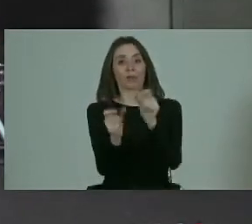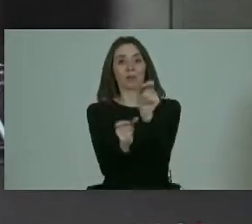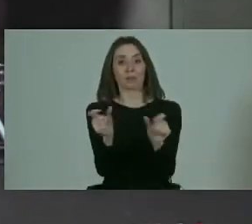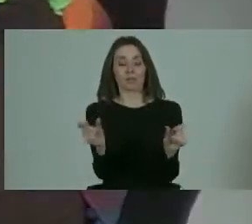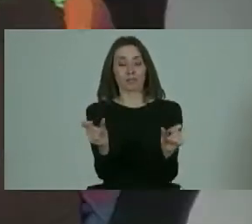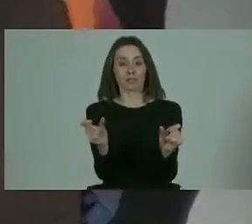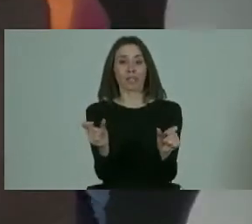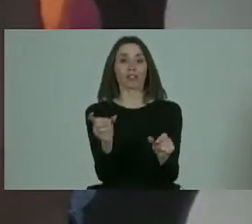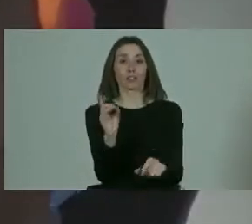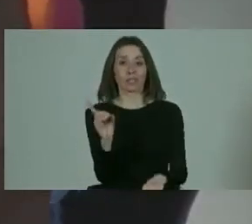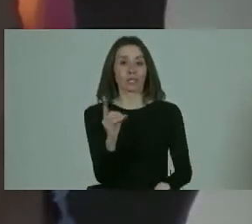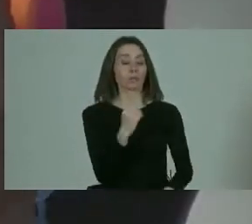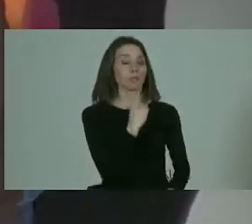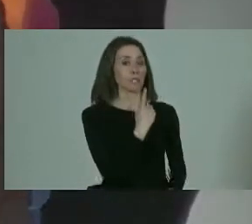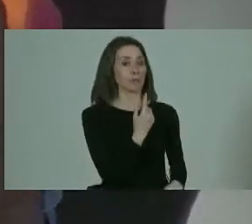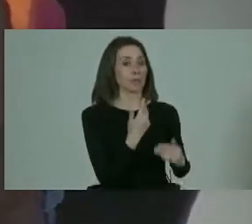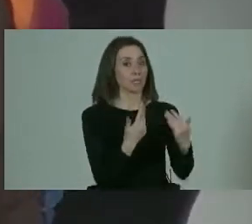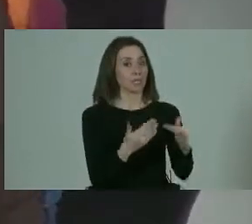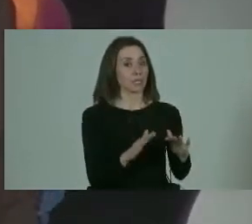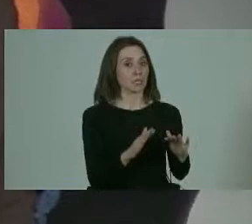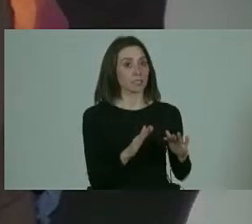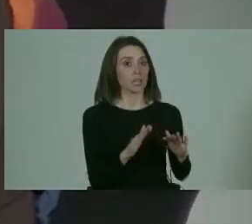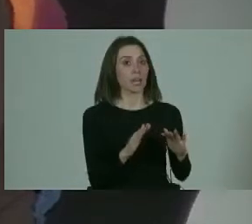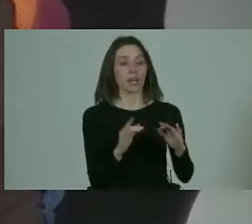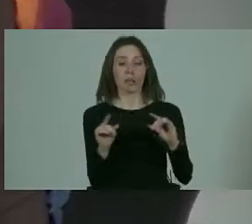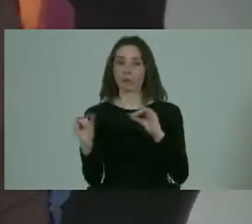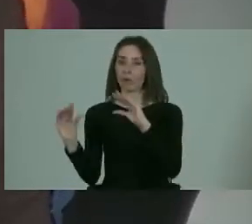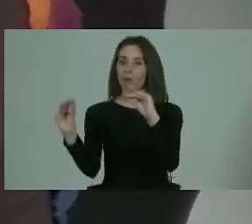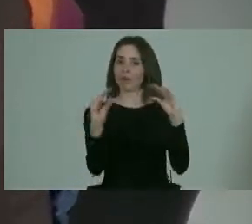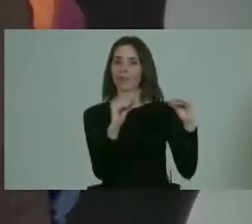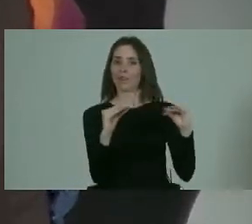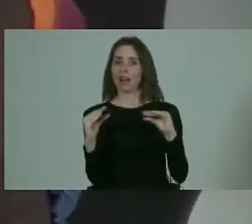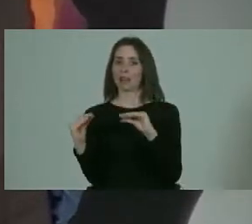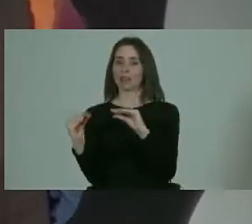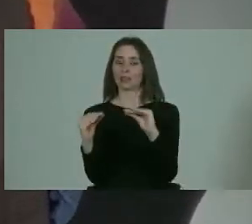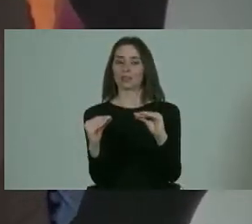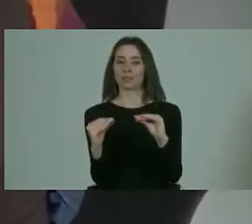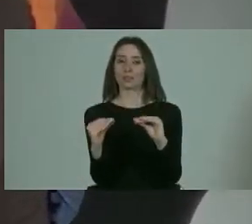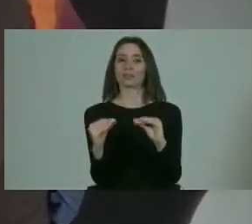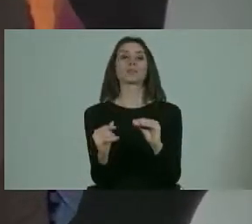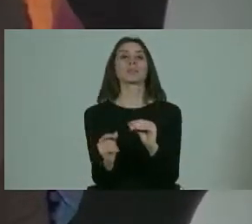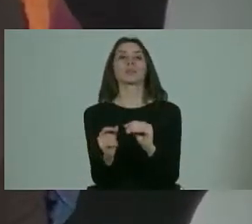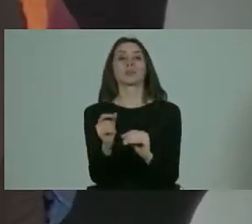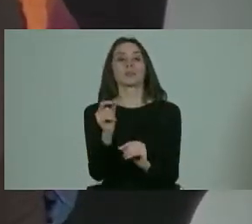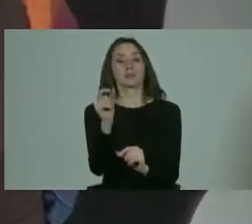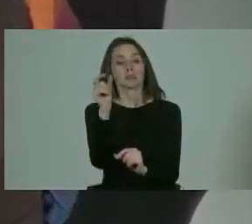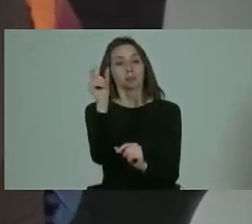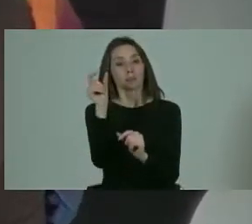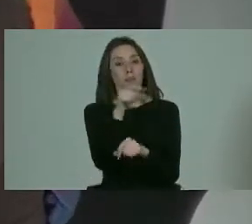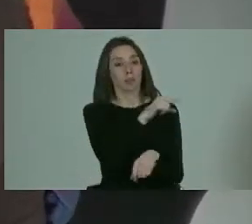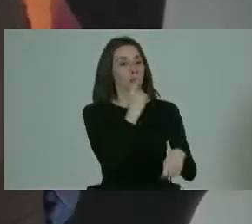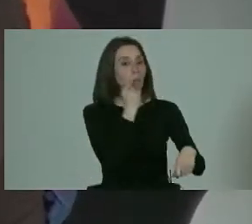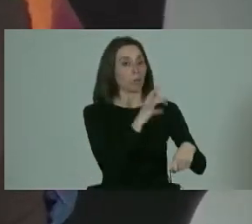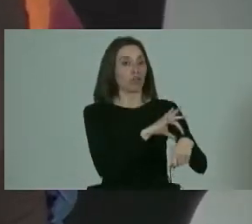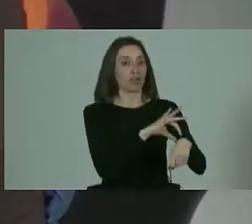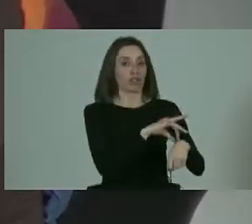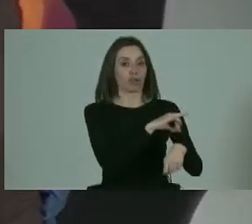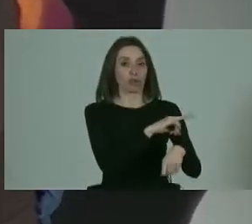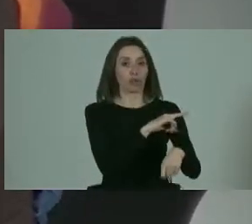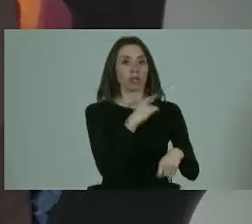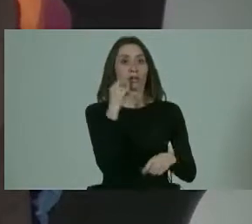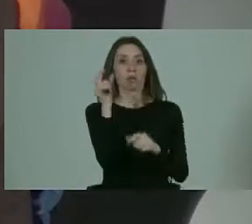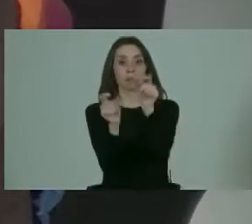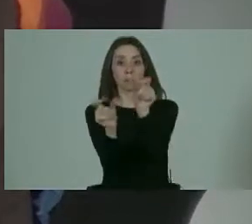discapacidad bueno ya tangencialmente se ha tocado las personas como decía el doctor por ser